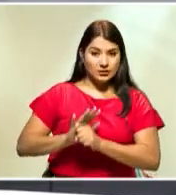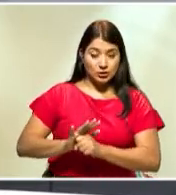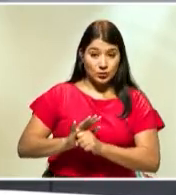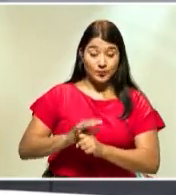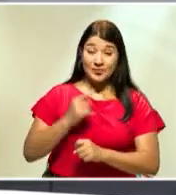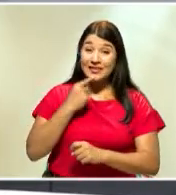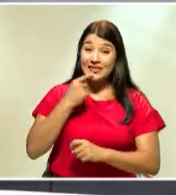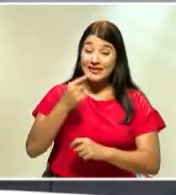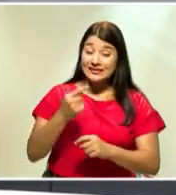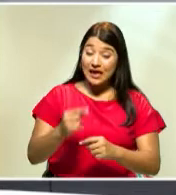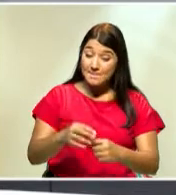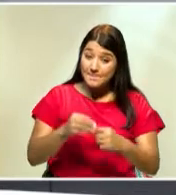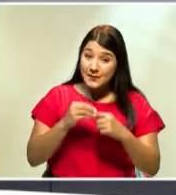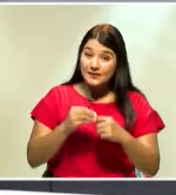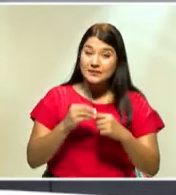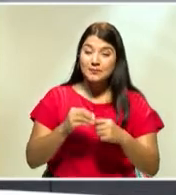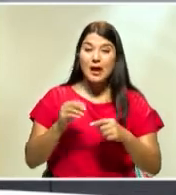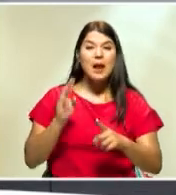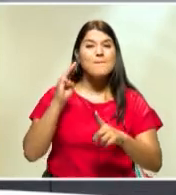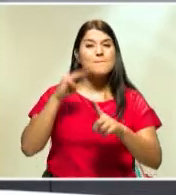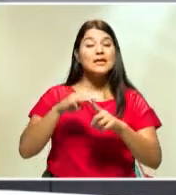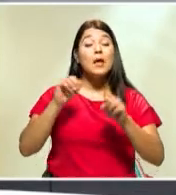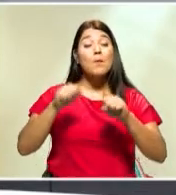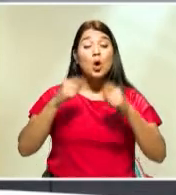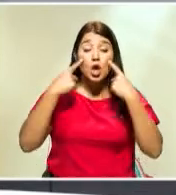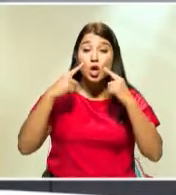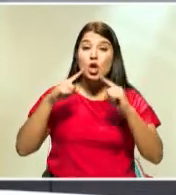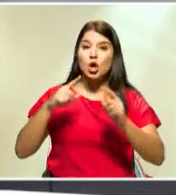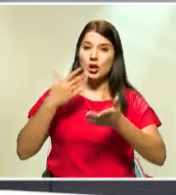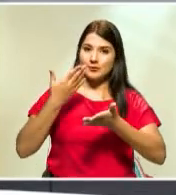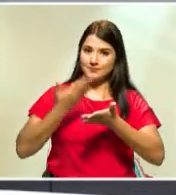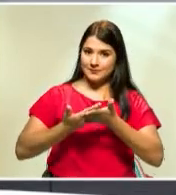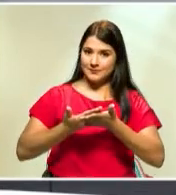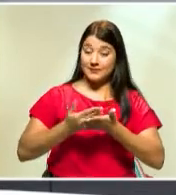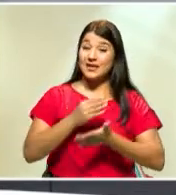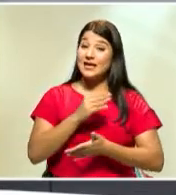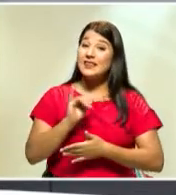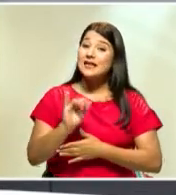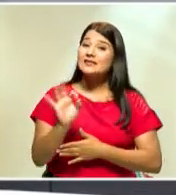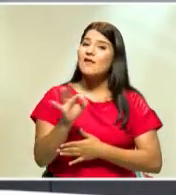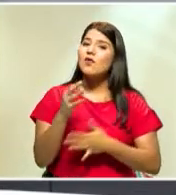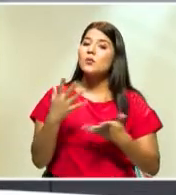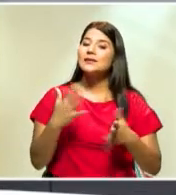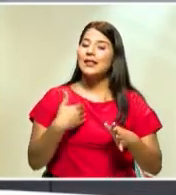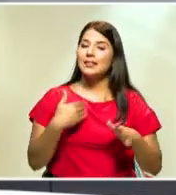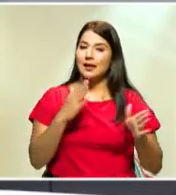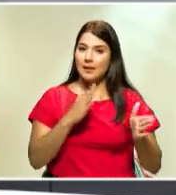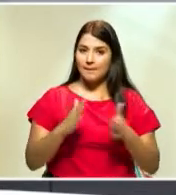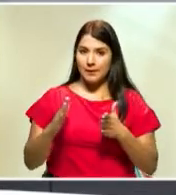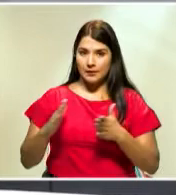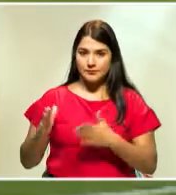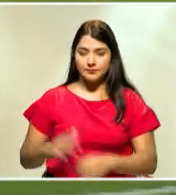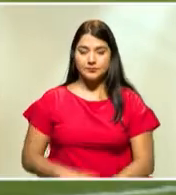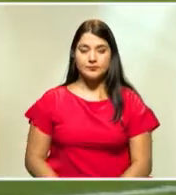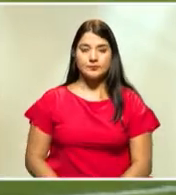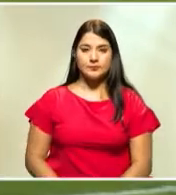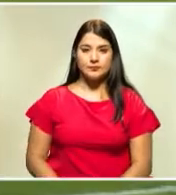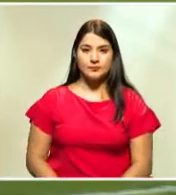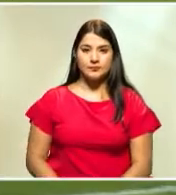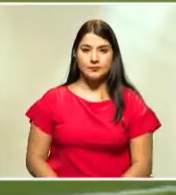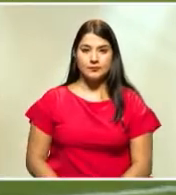que el principal o la principal meta es clasificar y de esa forma se ha planificado la temporada.